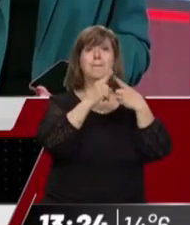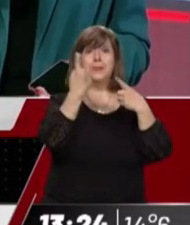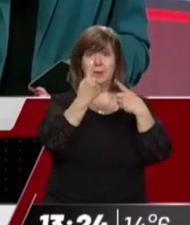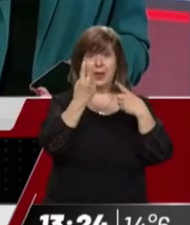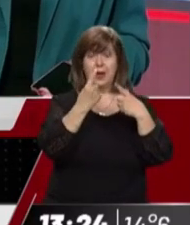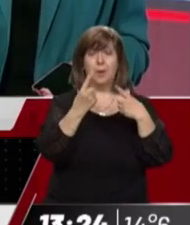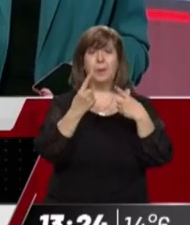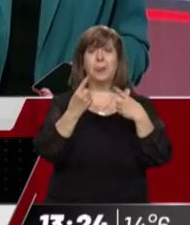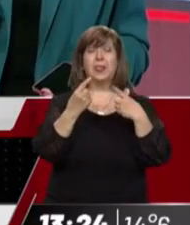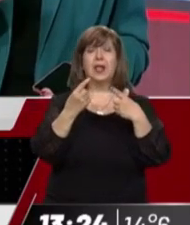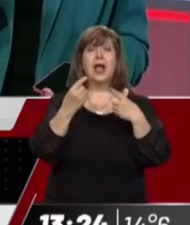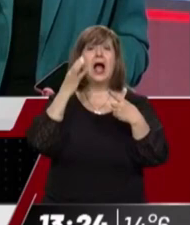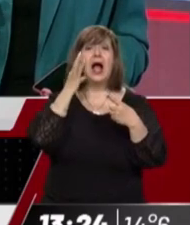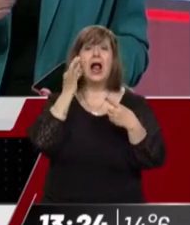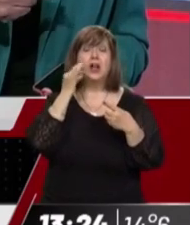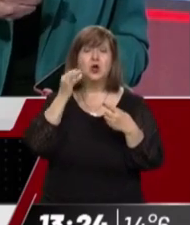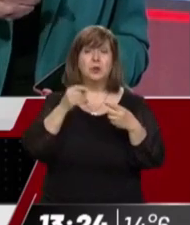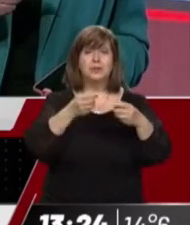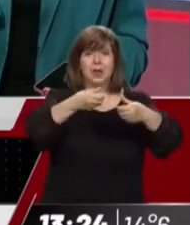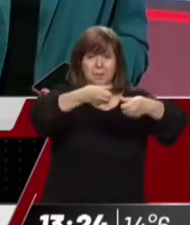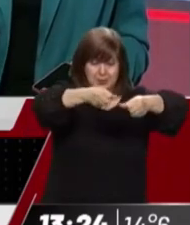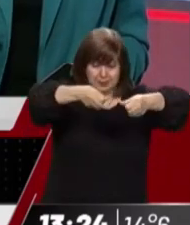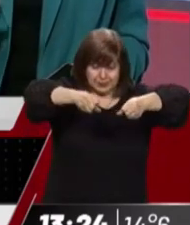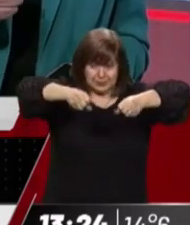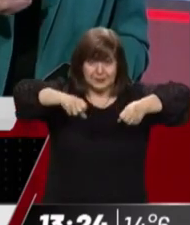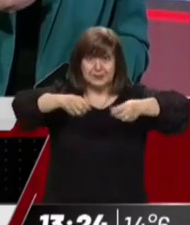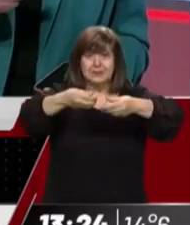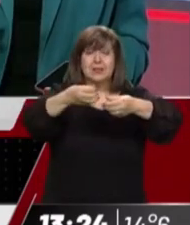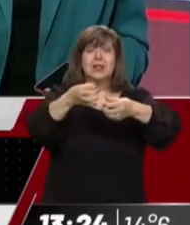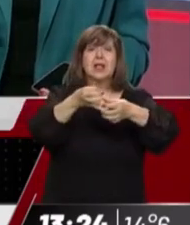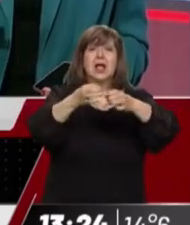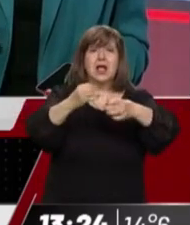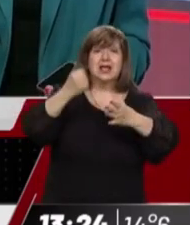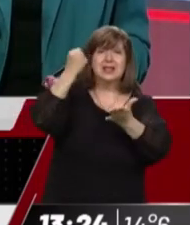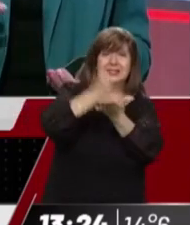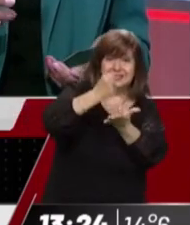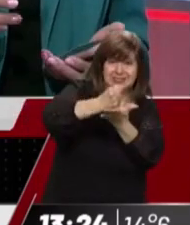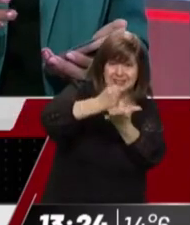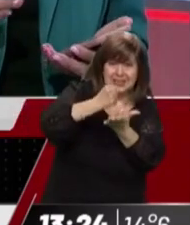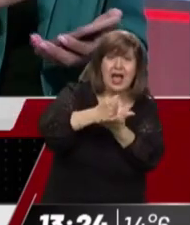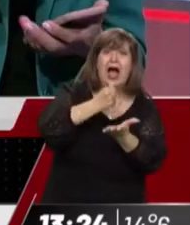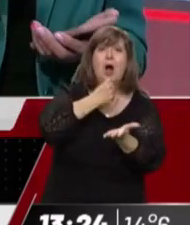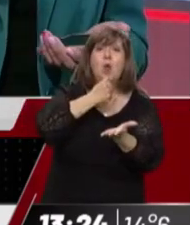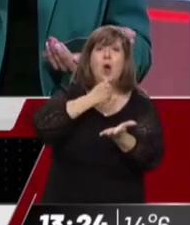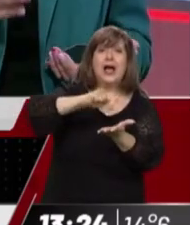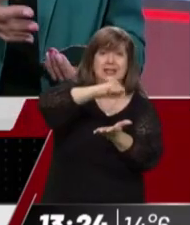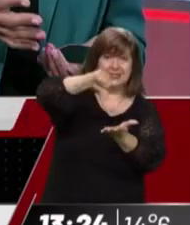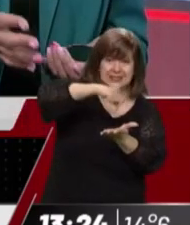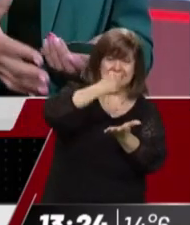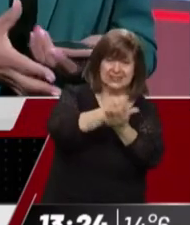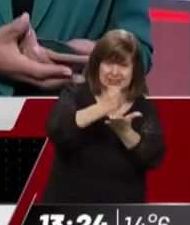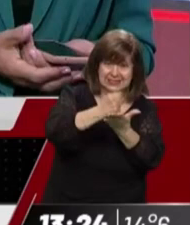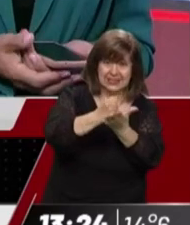es mezclarlos con agua, disolverlos, tirarlos al inodoro, digamos, que no quede la